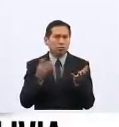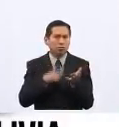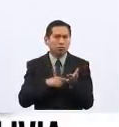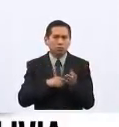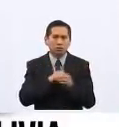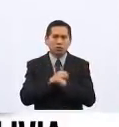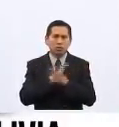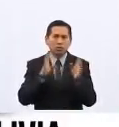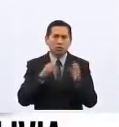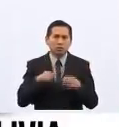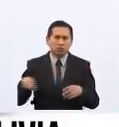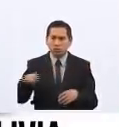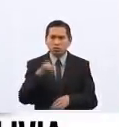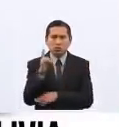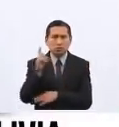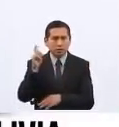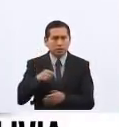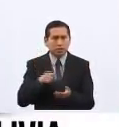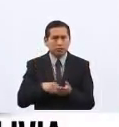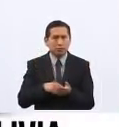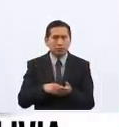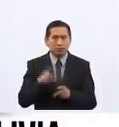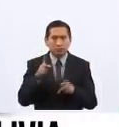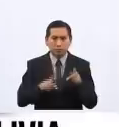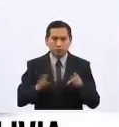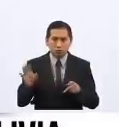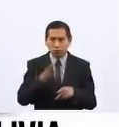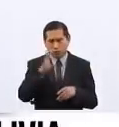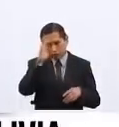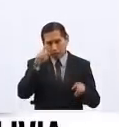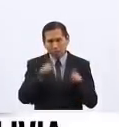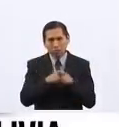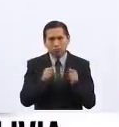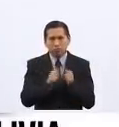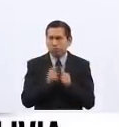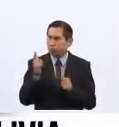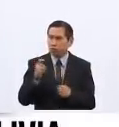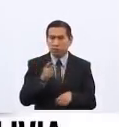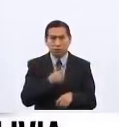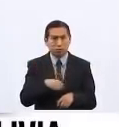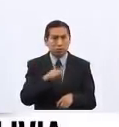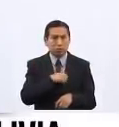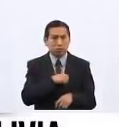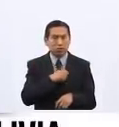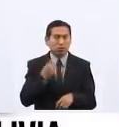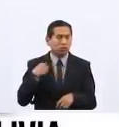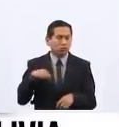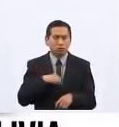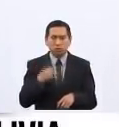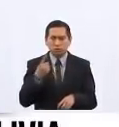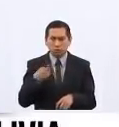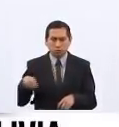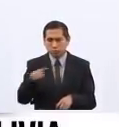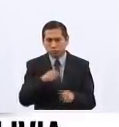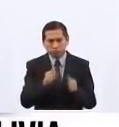claridad que necesitan el pueblo boliviano, que es un pueblo hermano del español, y siempre seremos dos